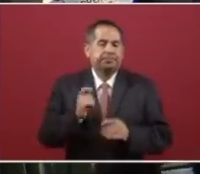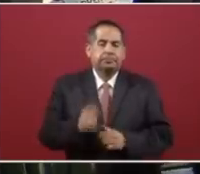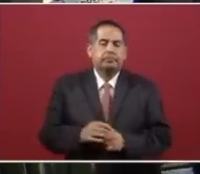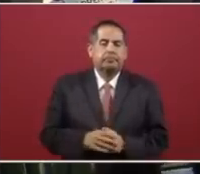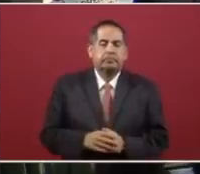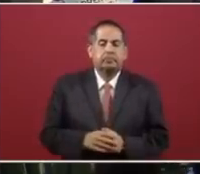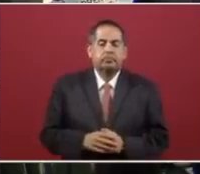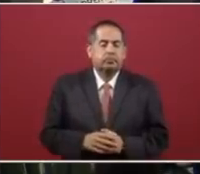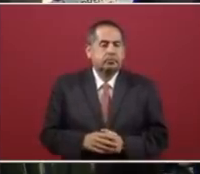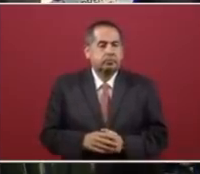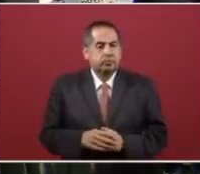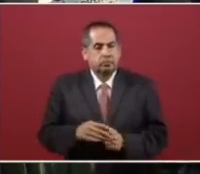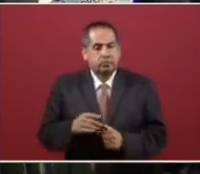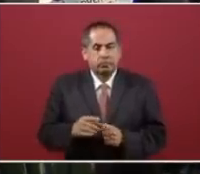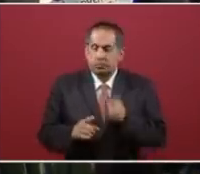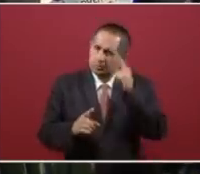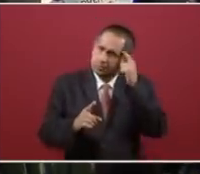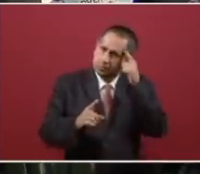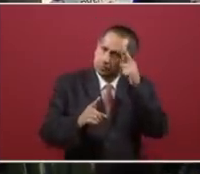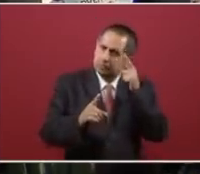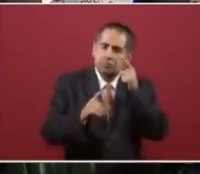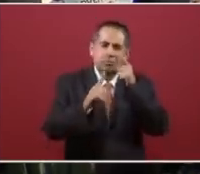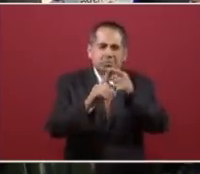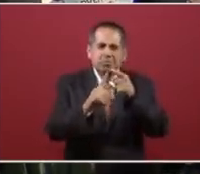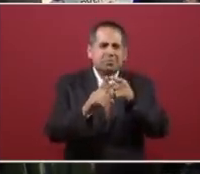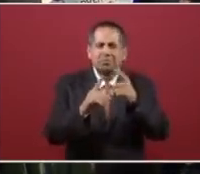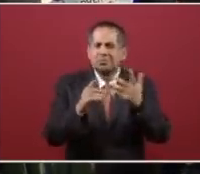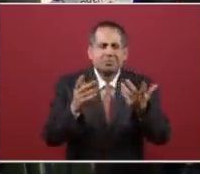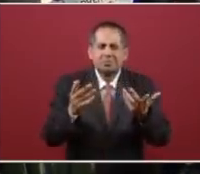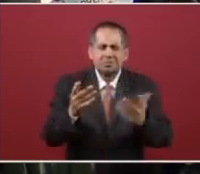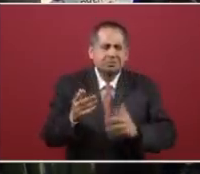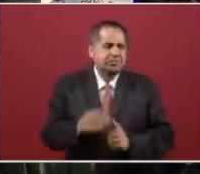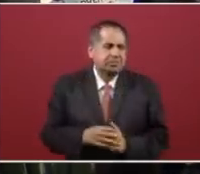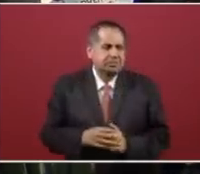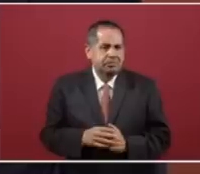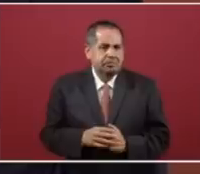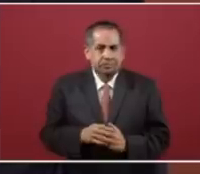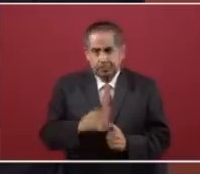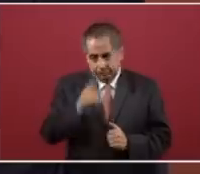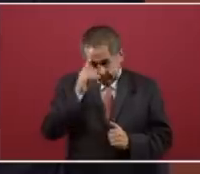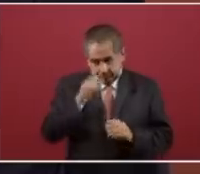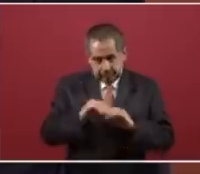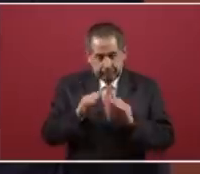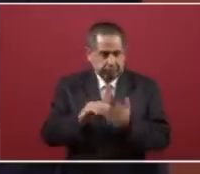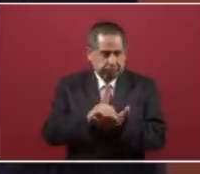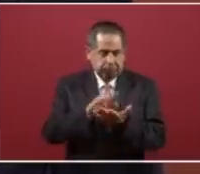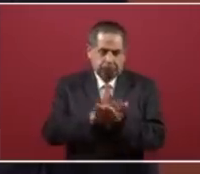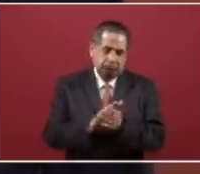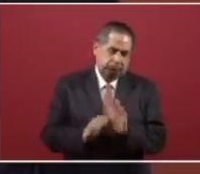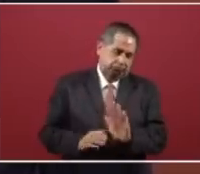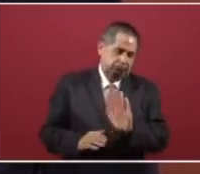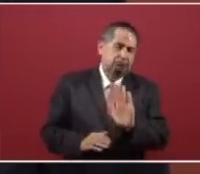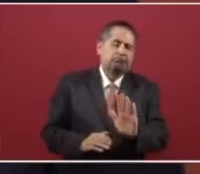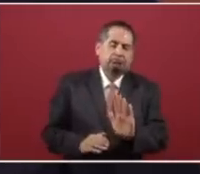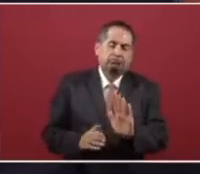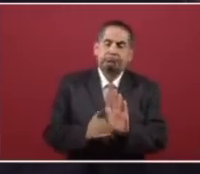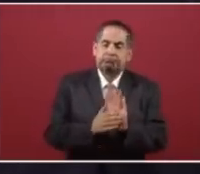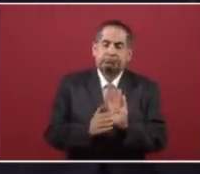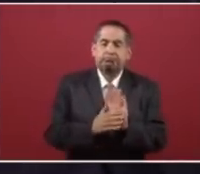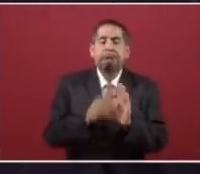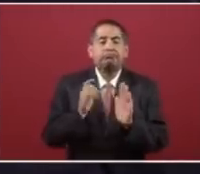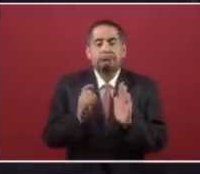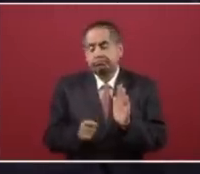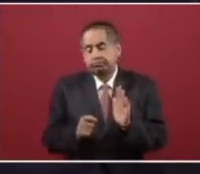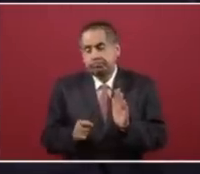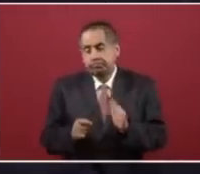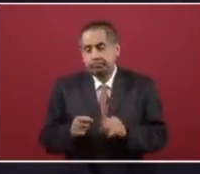el propósito es dejar constancia de lo que